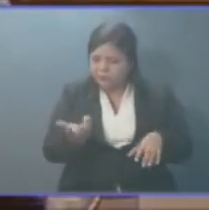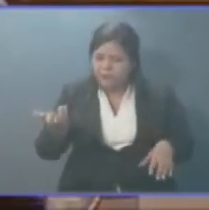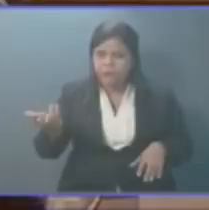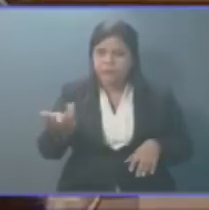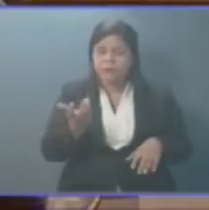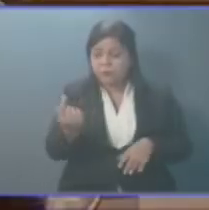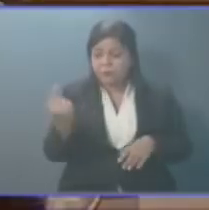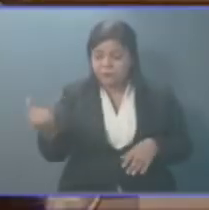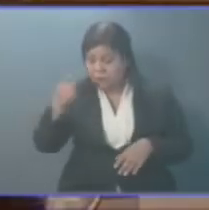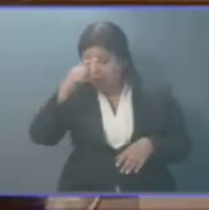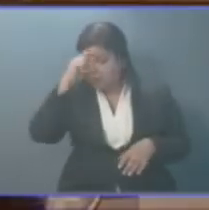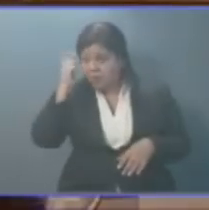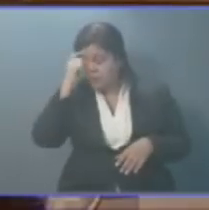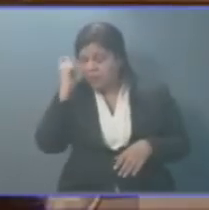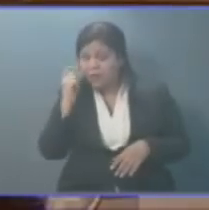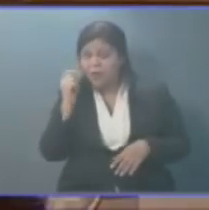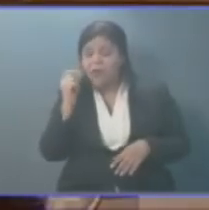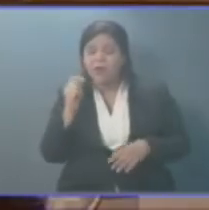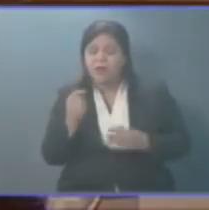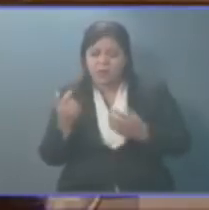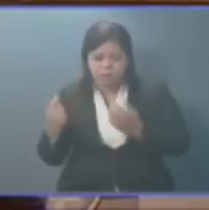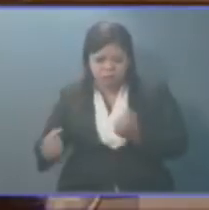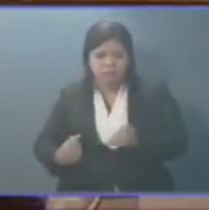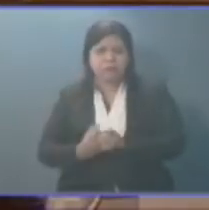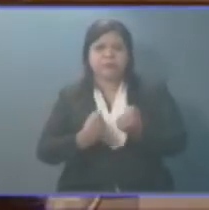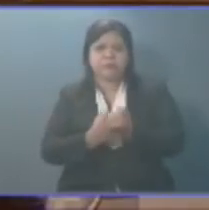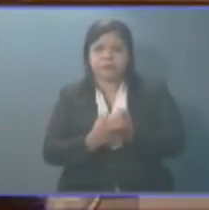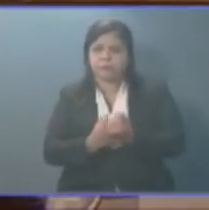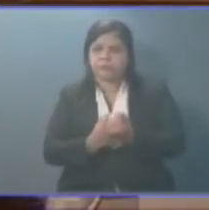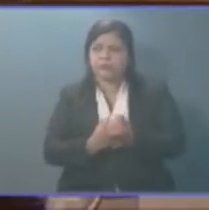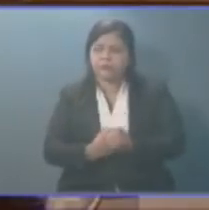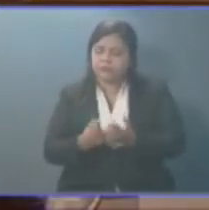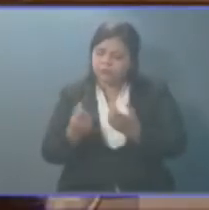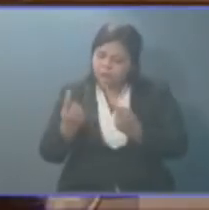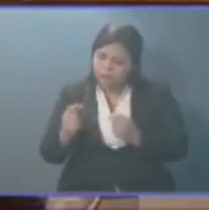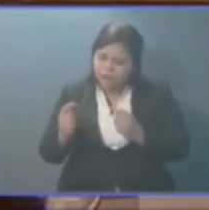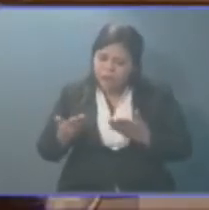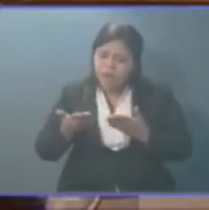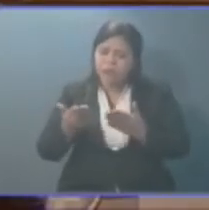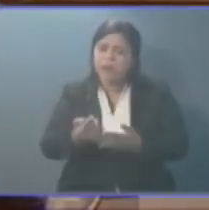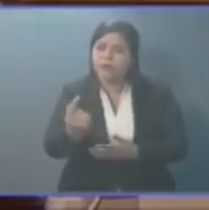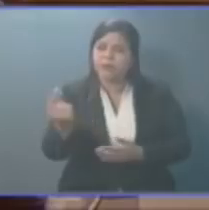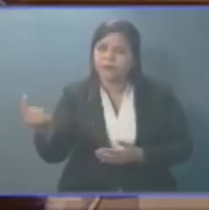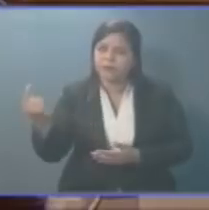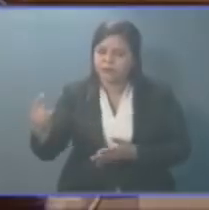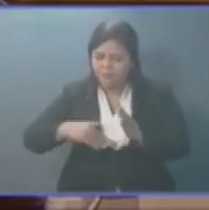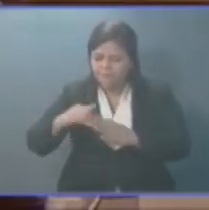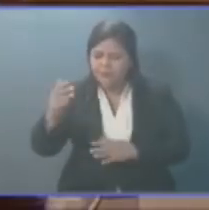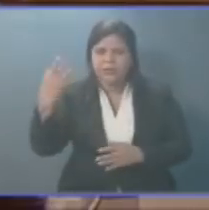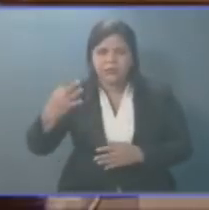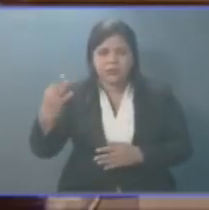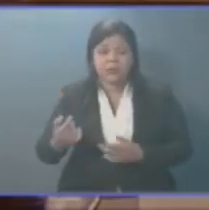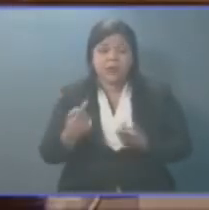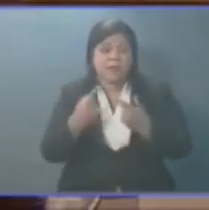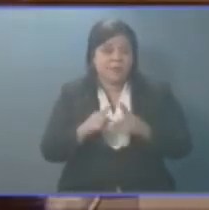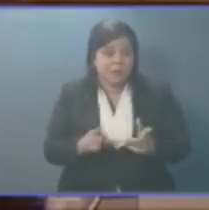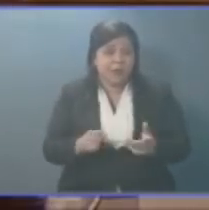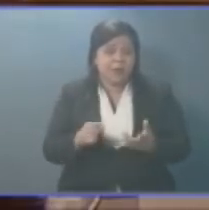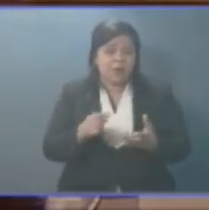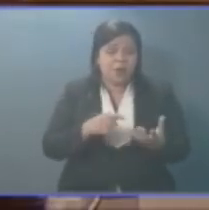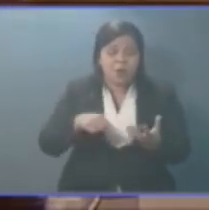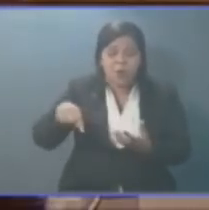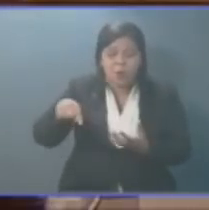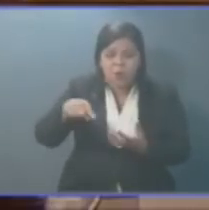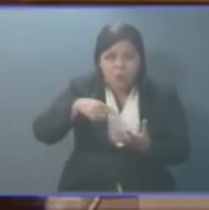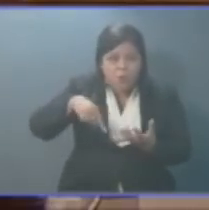de los empleadores que trasladaron su brazo solidario ayudando a los más vulnerables. Pero un pequeño segmento de